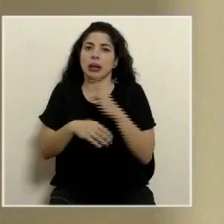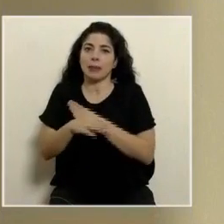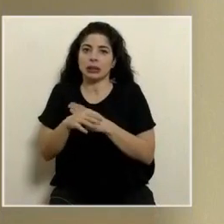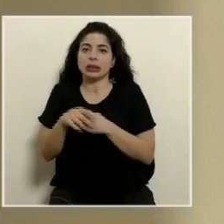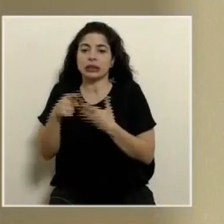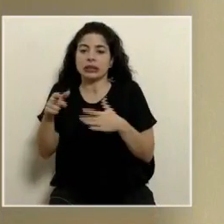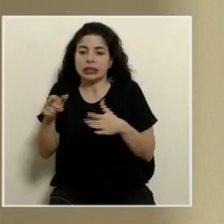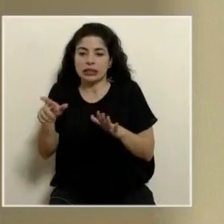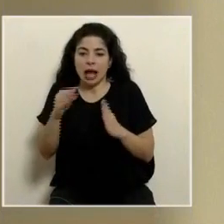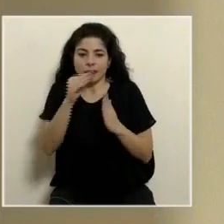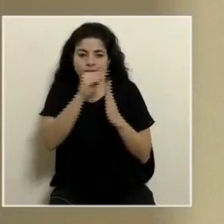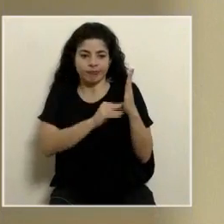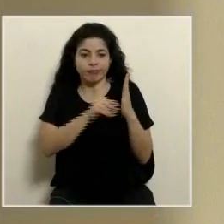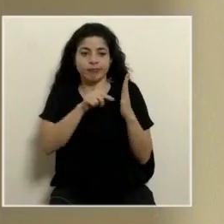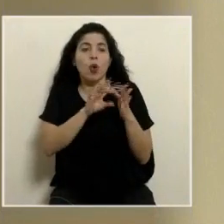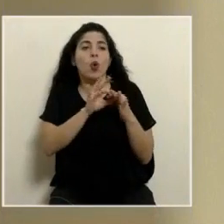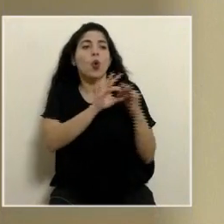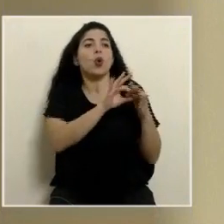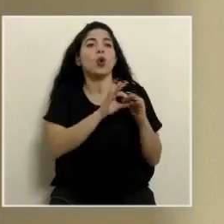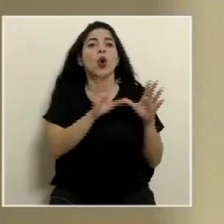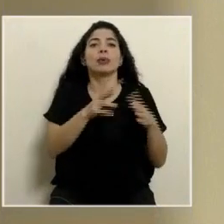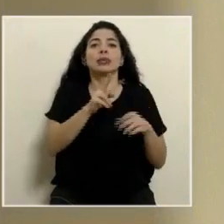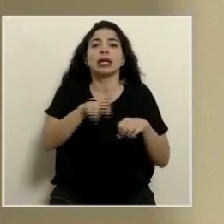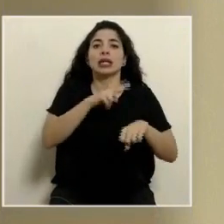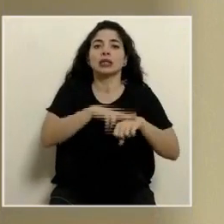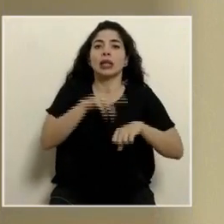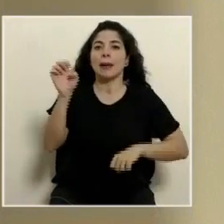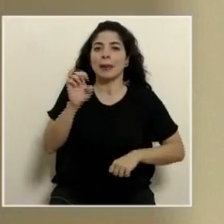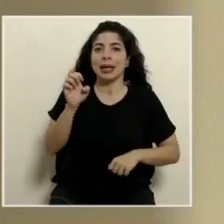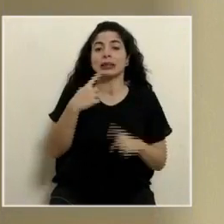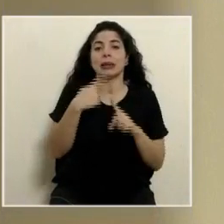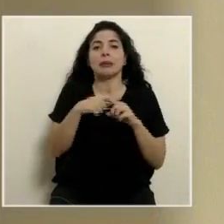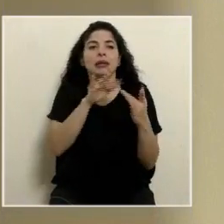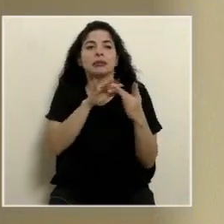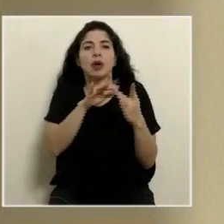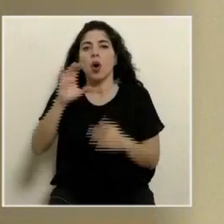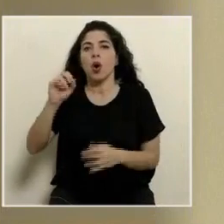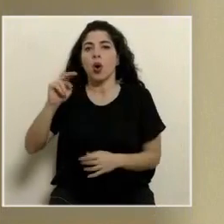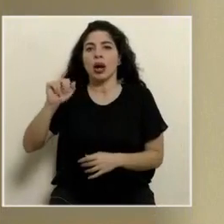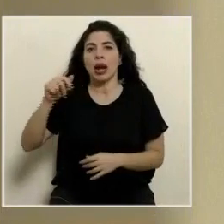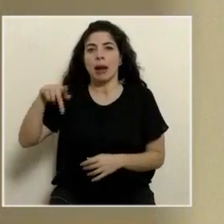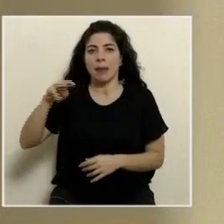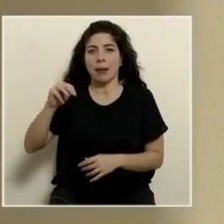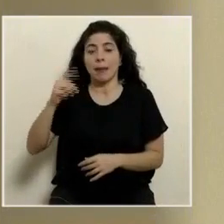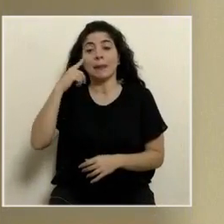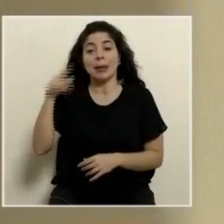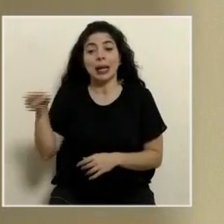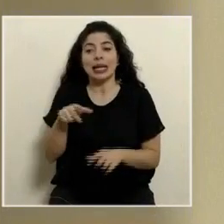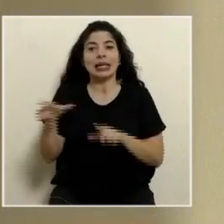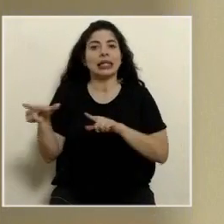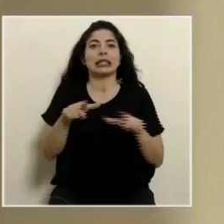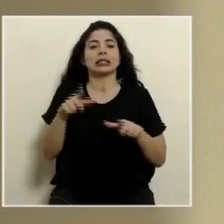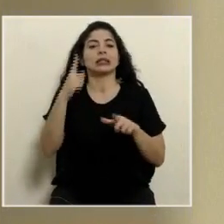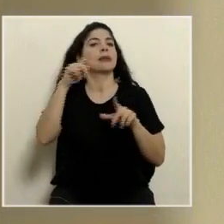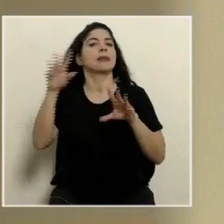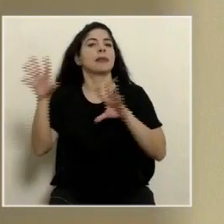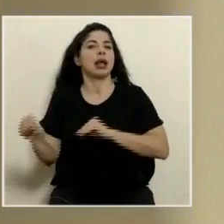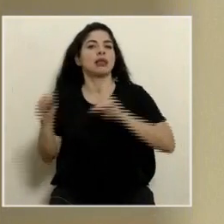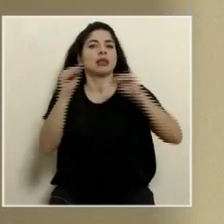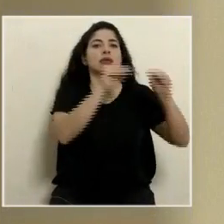Se coordina con la Comisión Nacional de Emergencias y con CONAPAM para este traslado